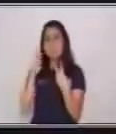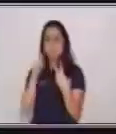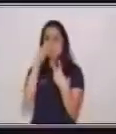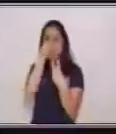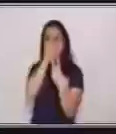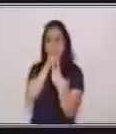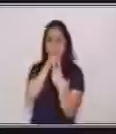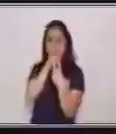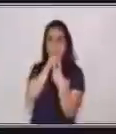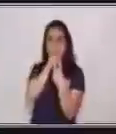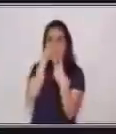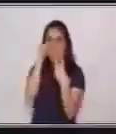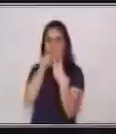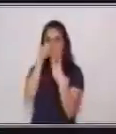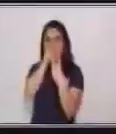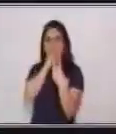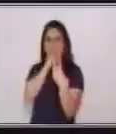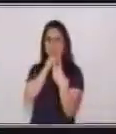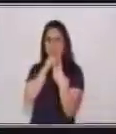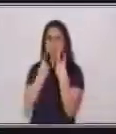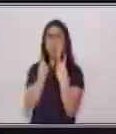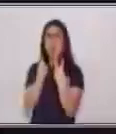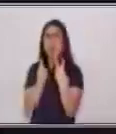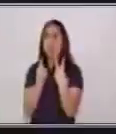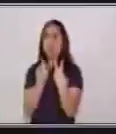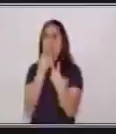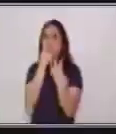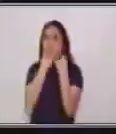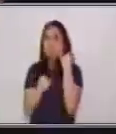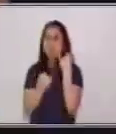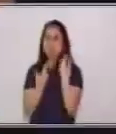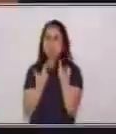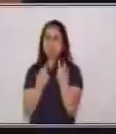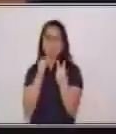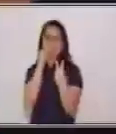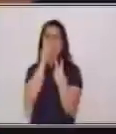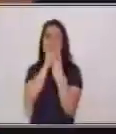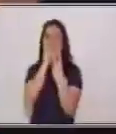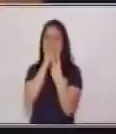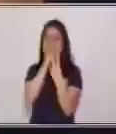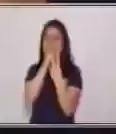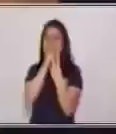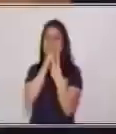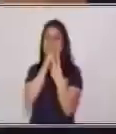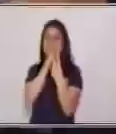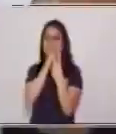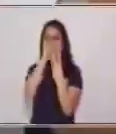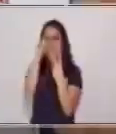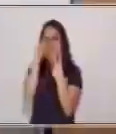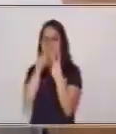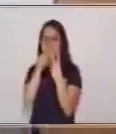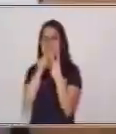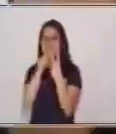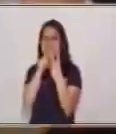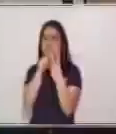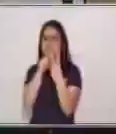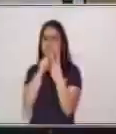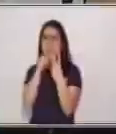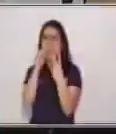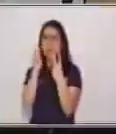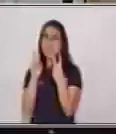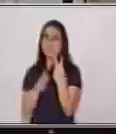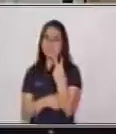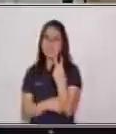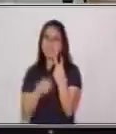en la penúltima sílaba y la última sílaba es sílaba átona. Entonces, para poder identificar una palabra